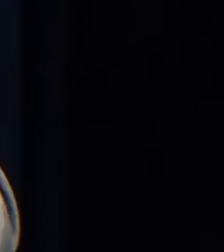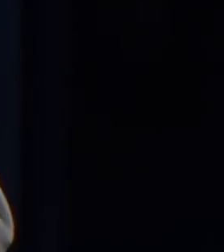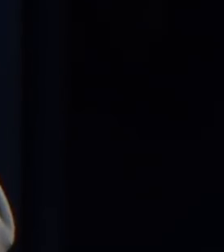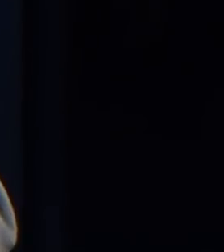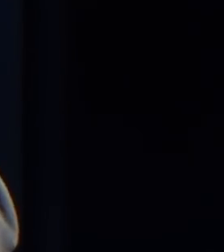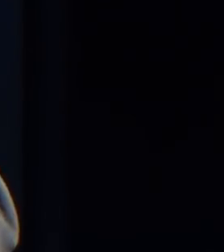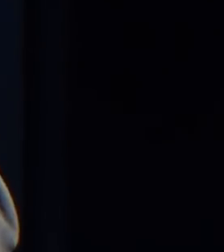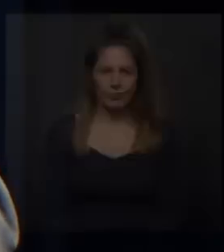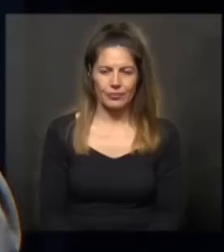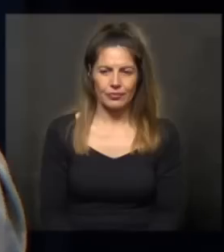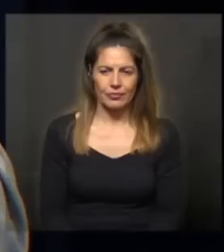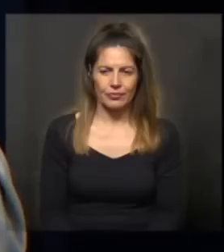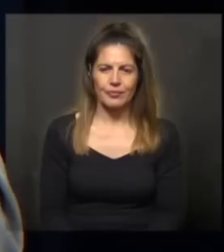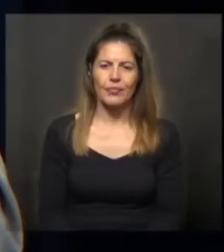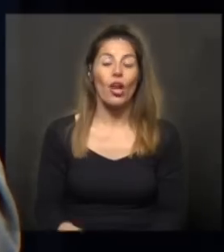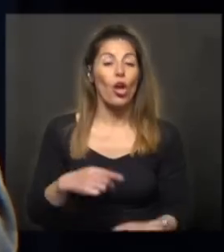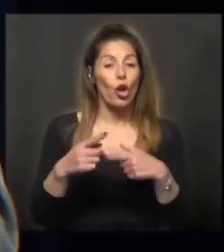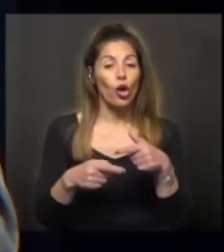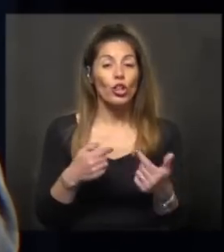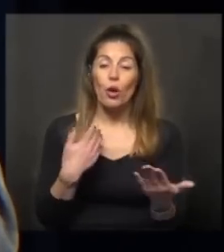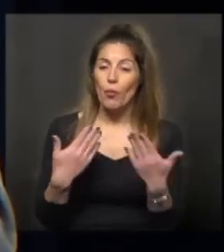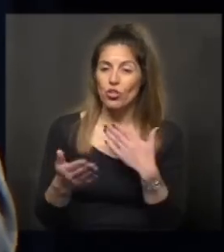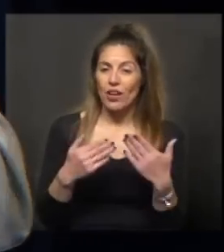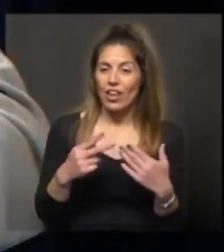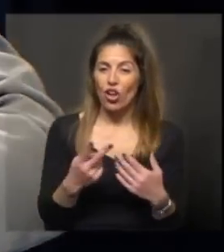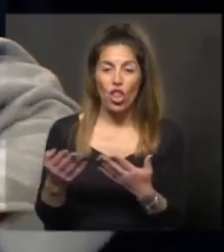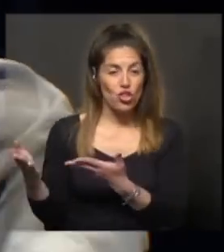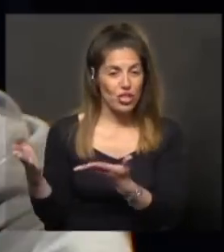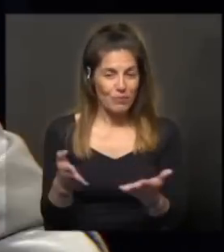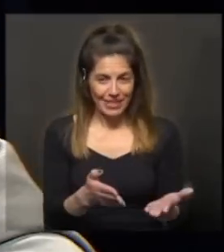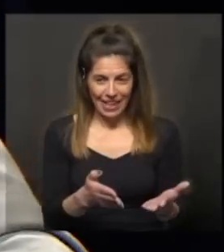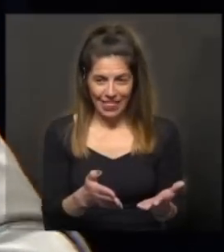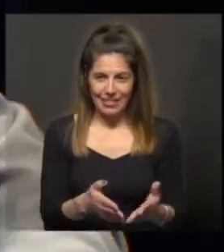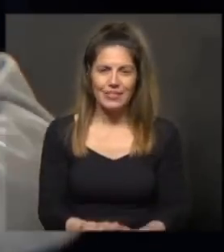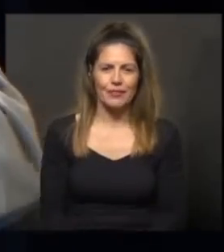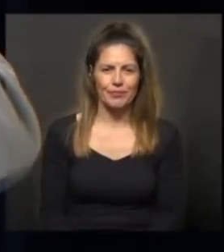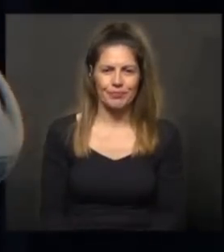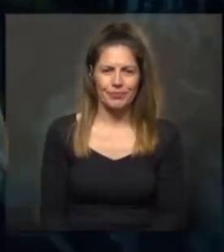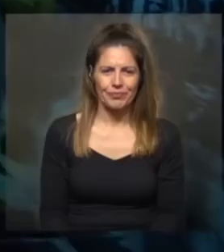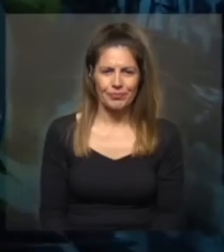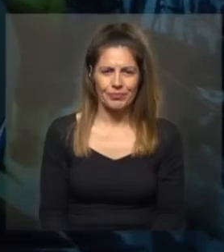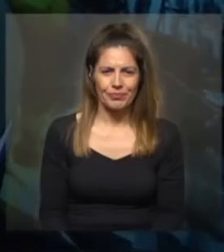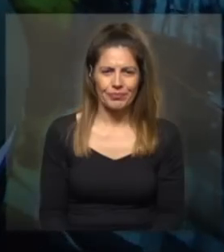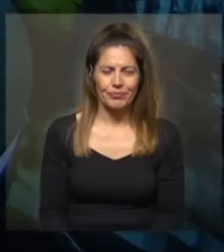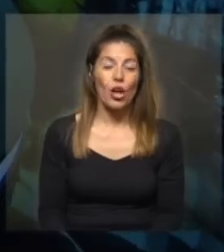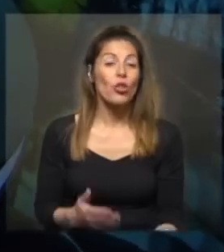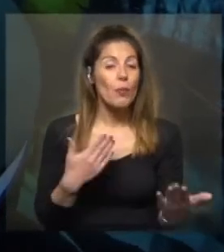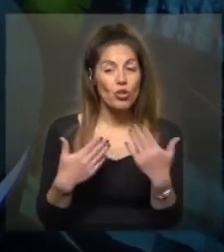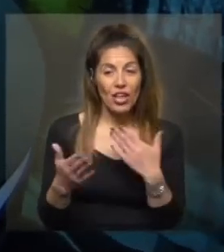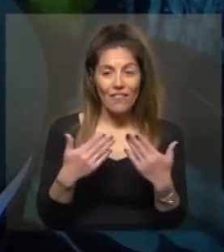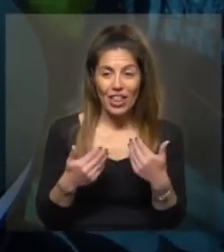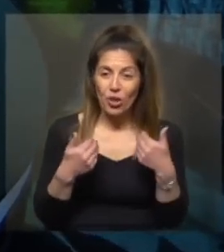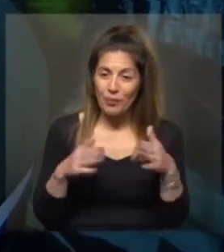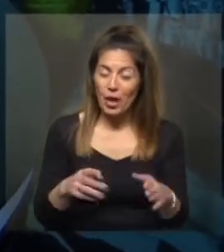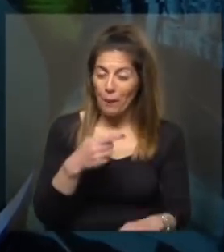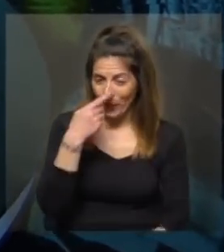seguimos conversando con Ana Prada y patacramer Tuvimos una conversación en el arranque